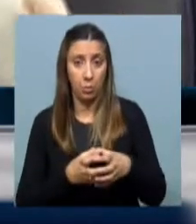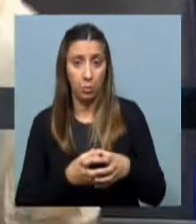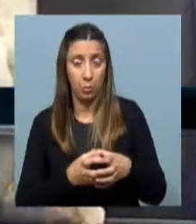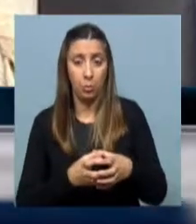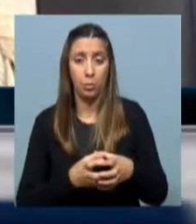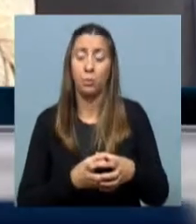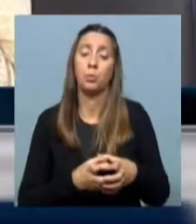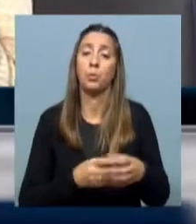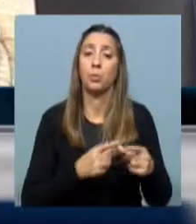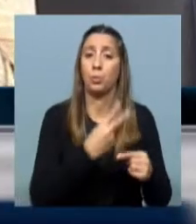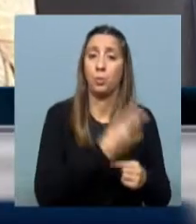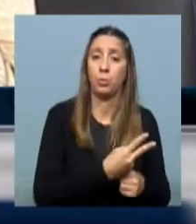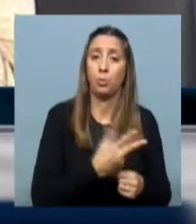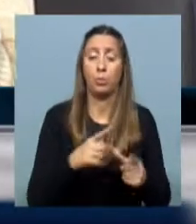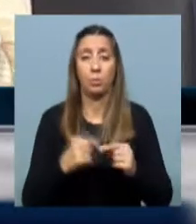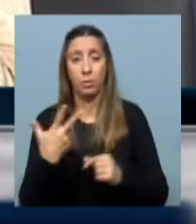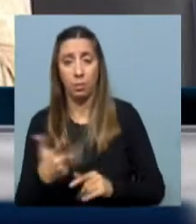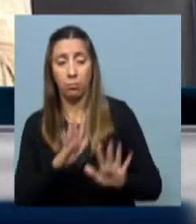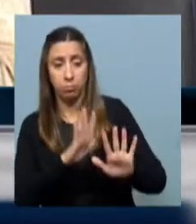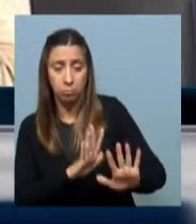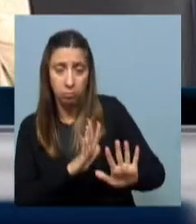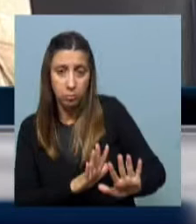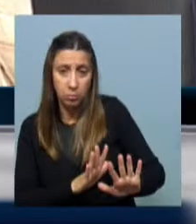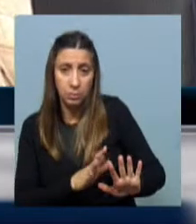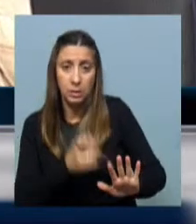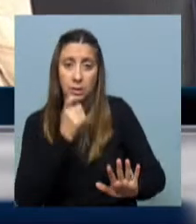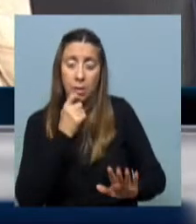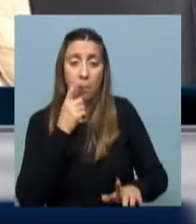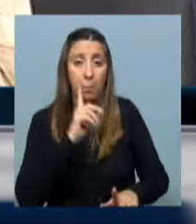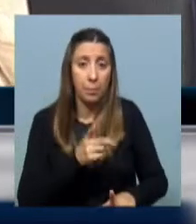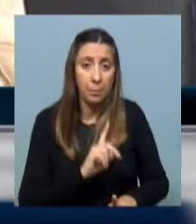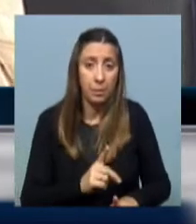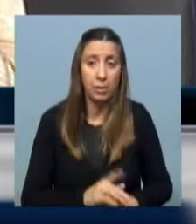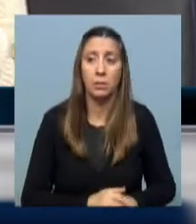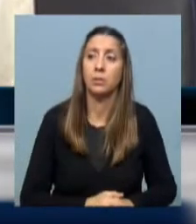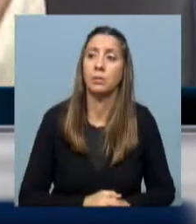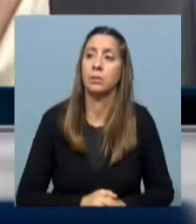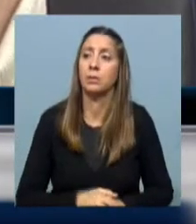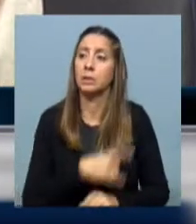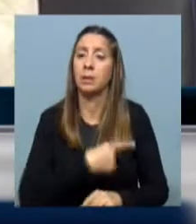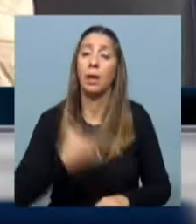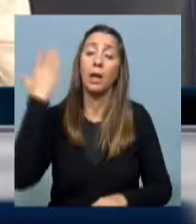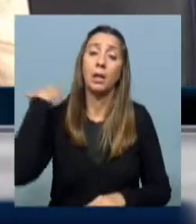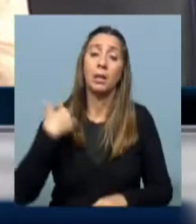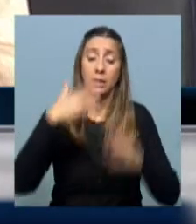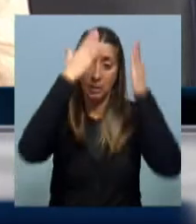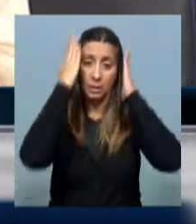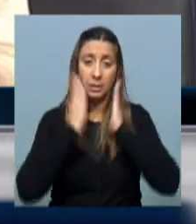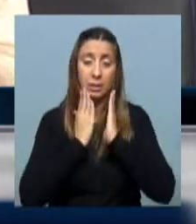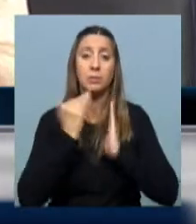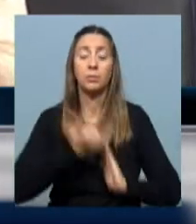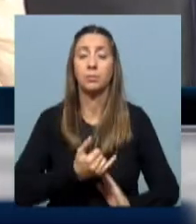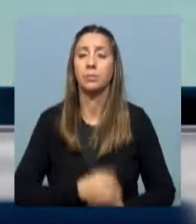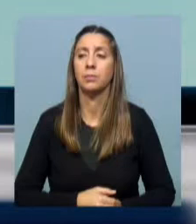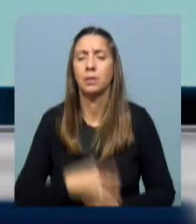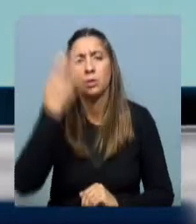y la Regional 3 se quedaran en su zona por los riesgos de incendio. Habíamos tenido incendio la semana anterior en Santa Rosa,